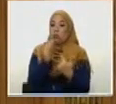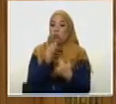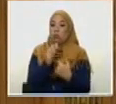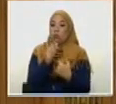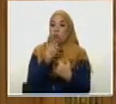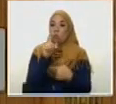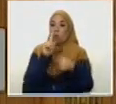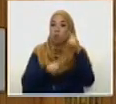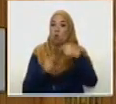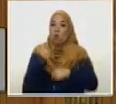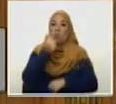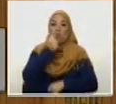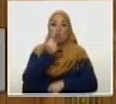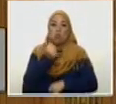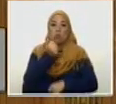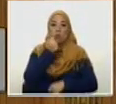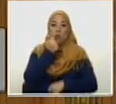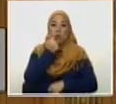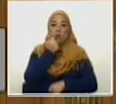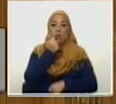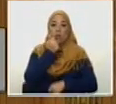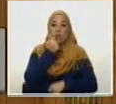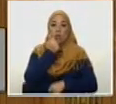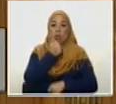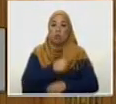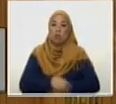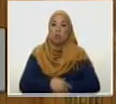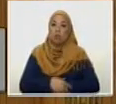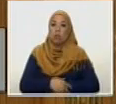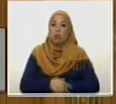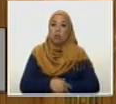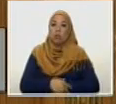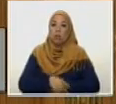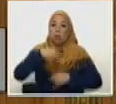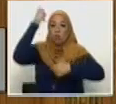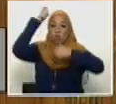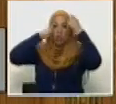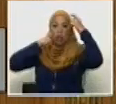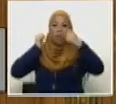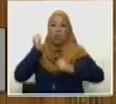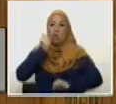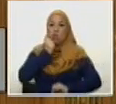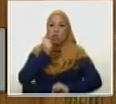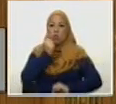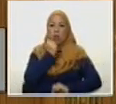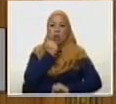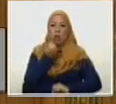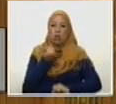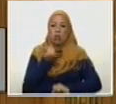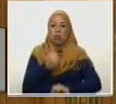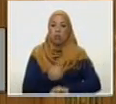y por la que luchó nuestro comandante cadete Hugo Chávez Frías.